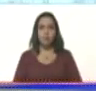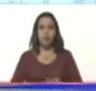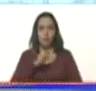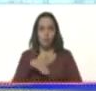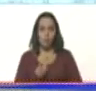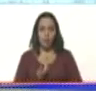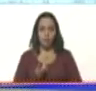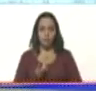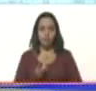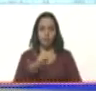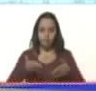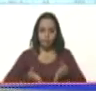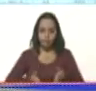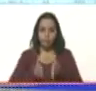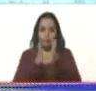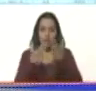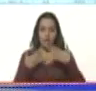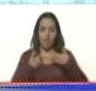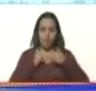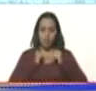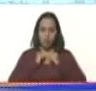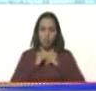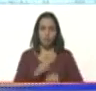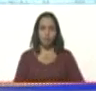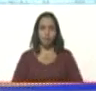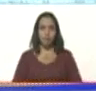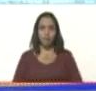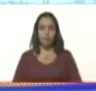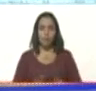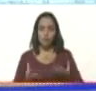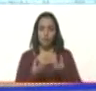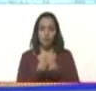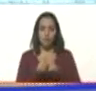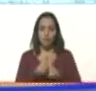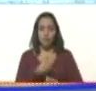recorrer esa ruta, Aristóbulo, compañeras ministras,